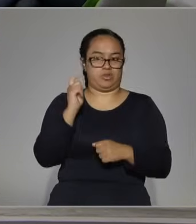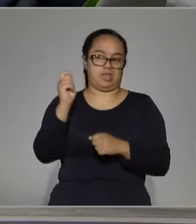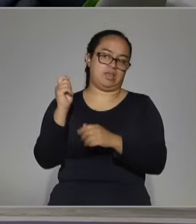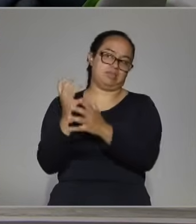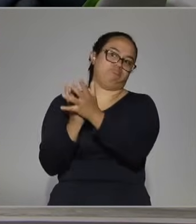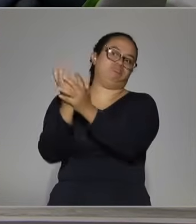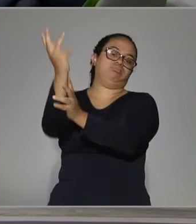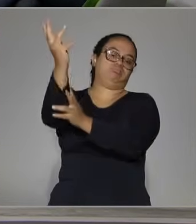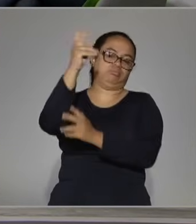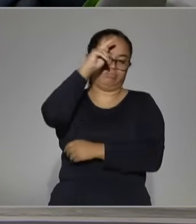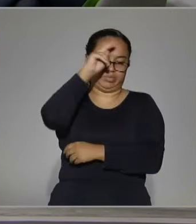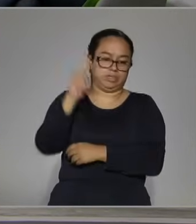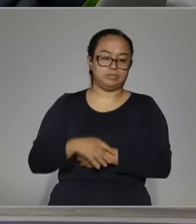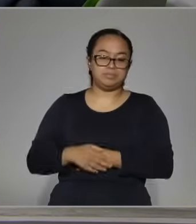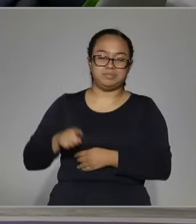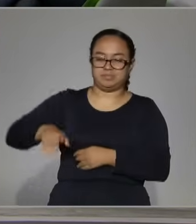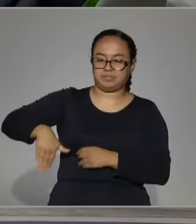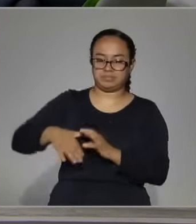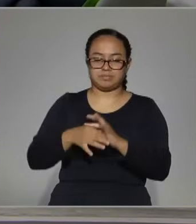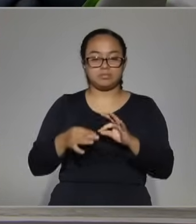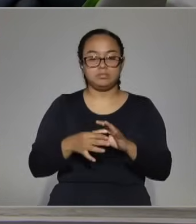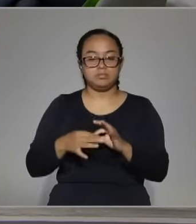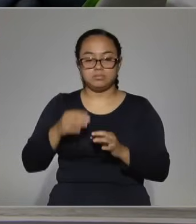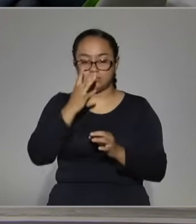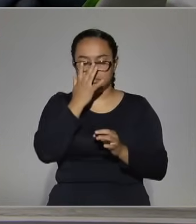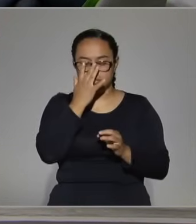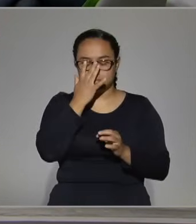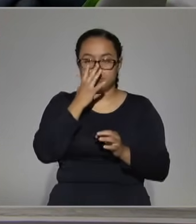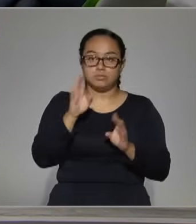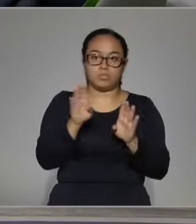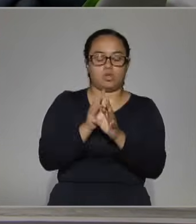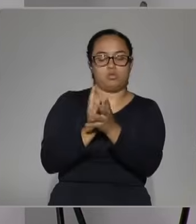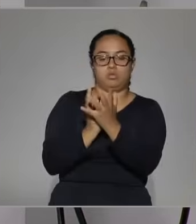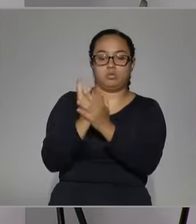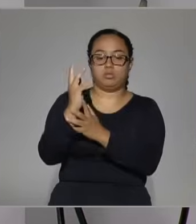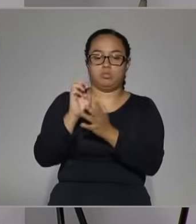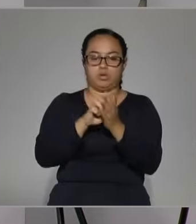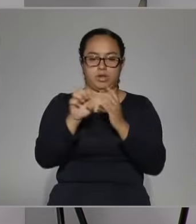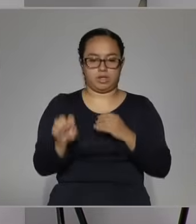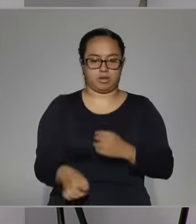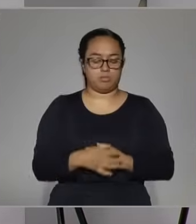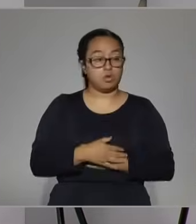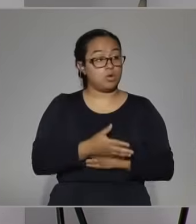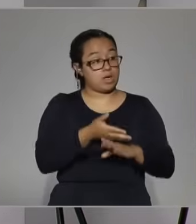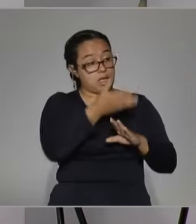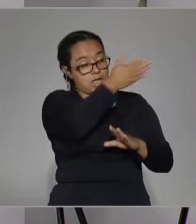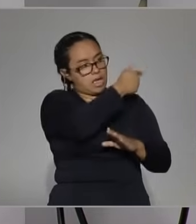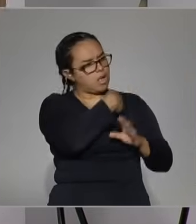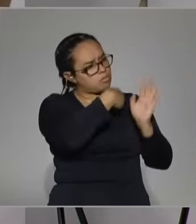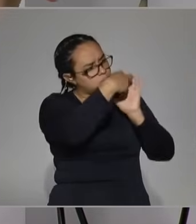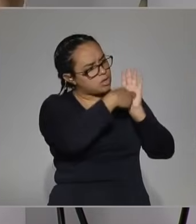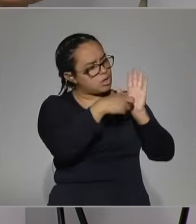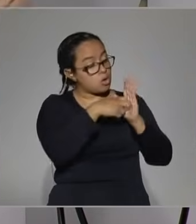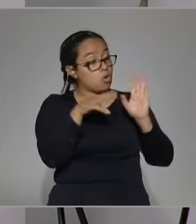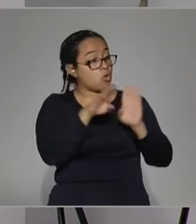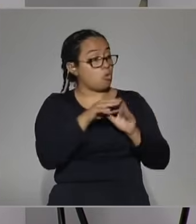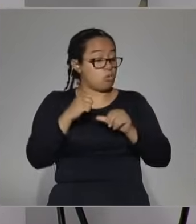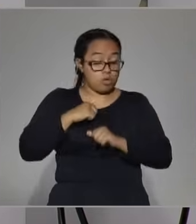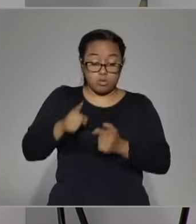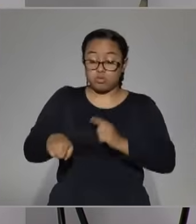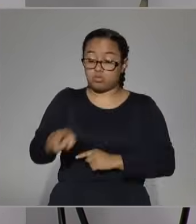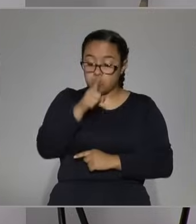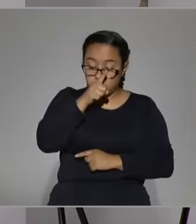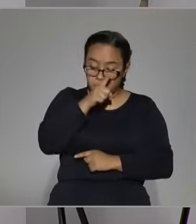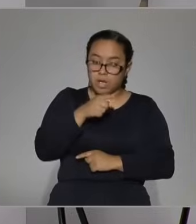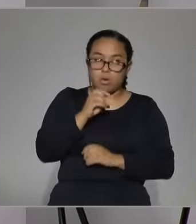Yo volvería a esto que decías hace ratito, ¿no? Me parece que es el pendulazo. A nosotros a lo mejor nos educaron como muy autoritario y nos volvemos